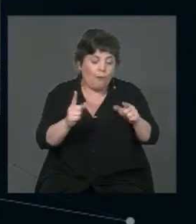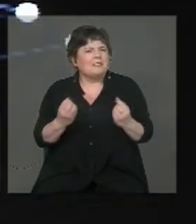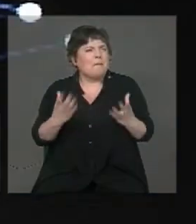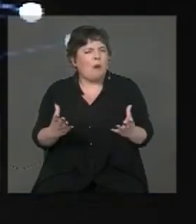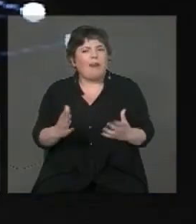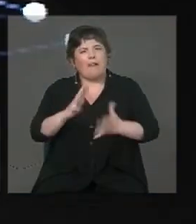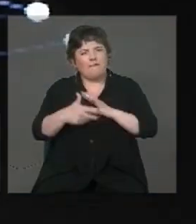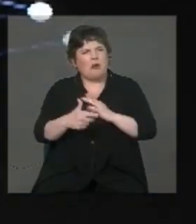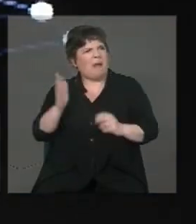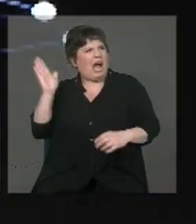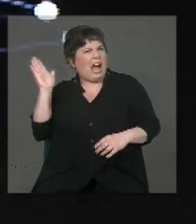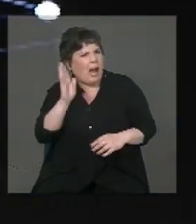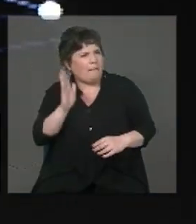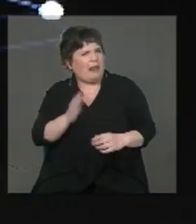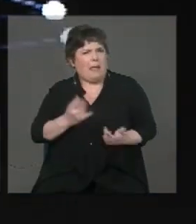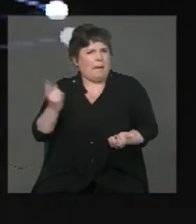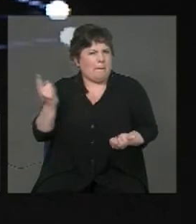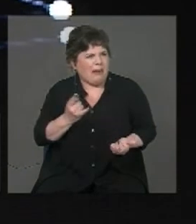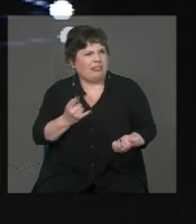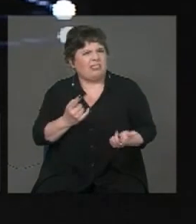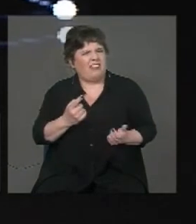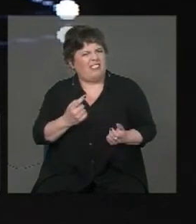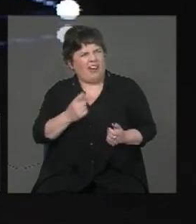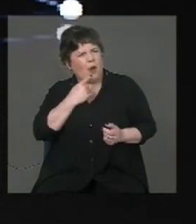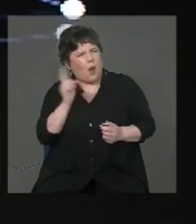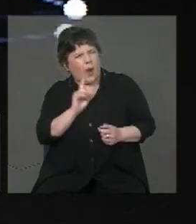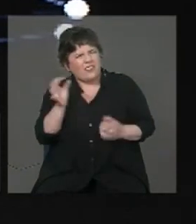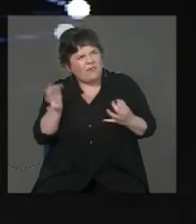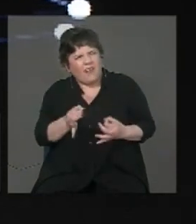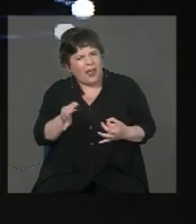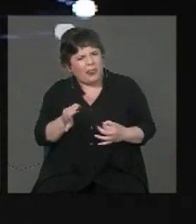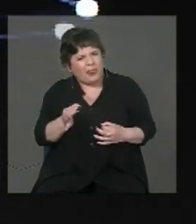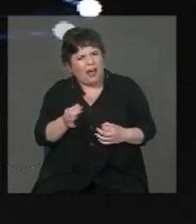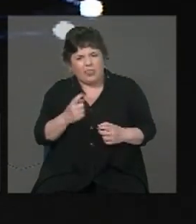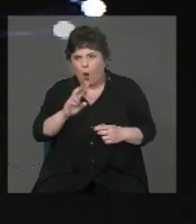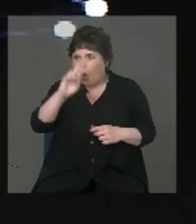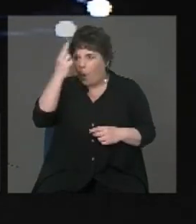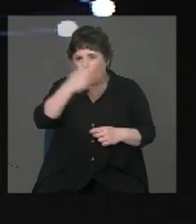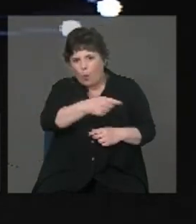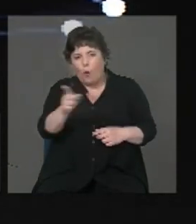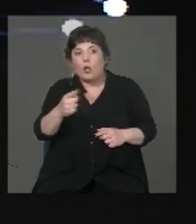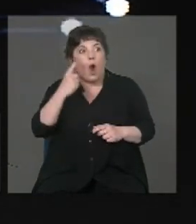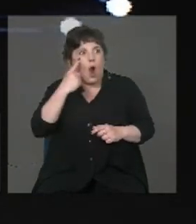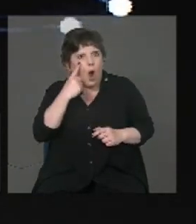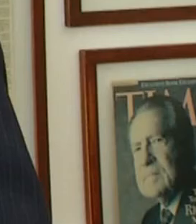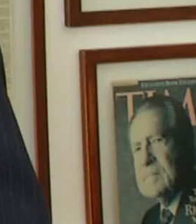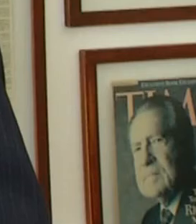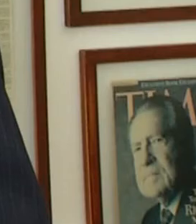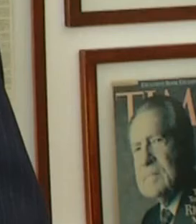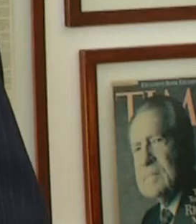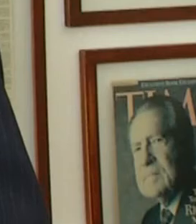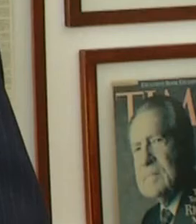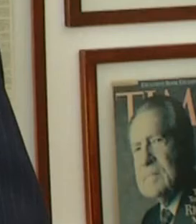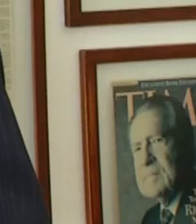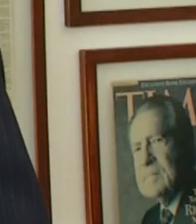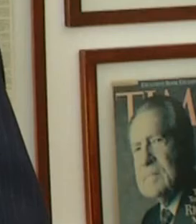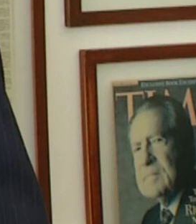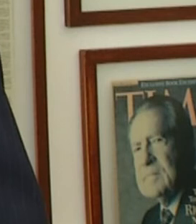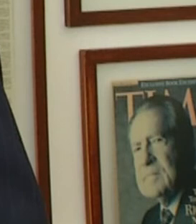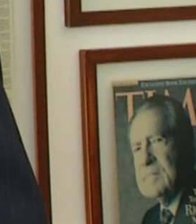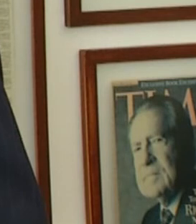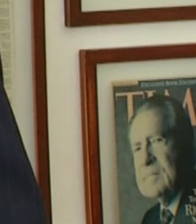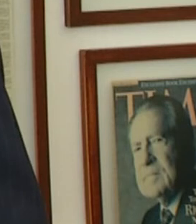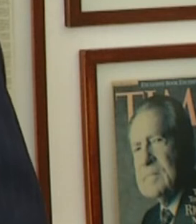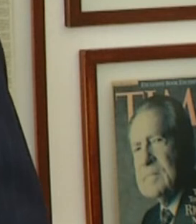nervioso, algunas muecas con la boca, alguna mirada hacia abajo. En el caso de Martínez yo lo vi